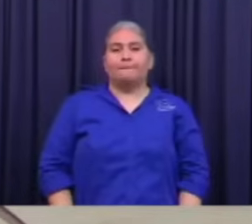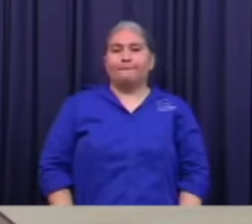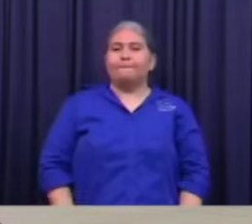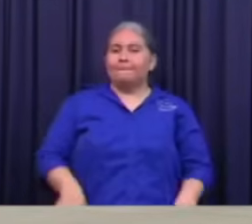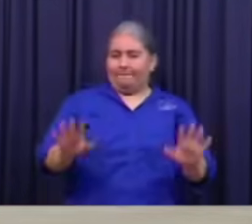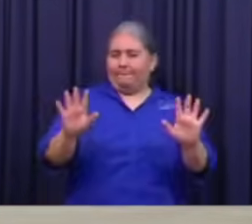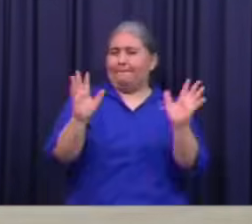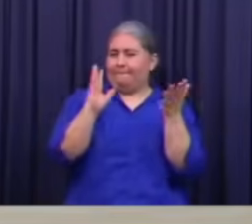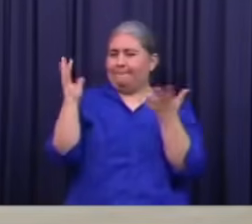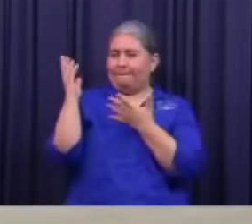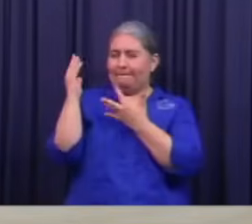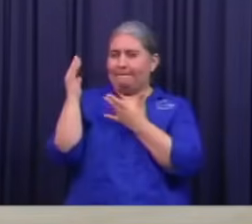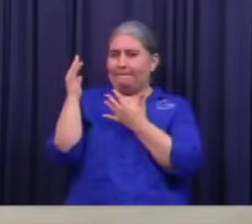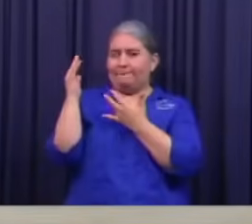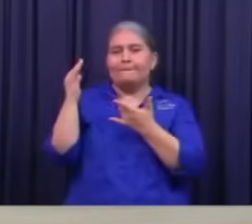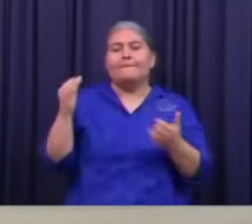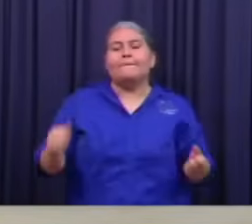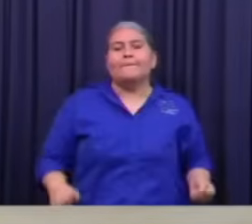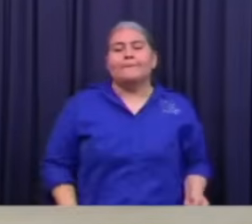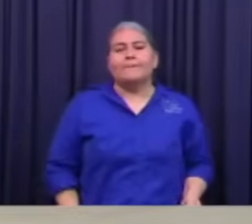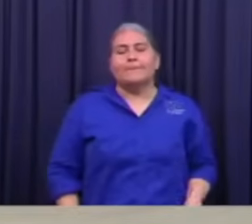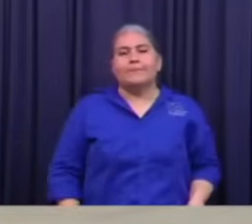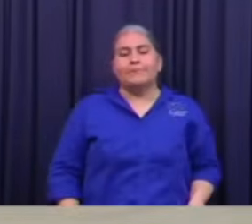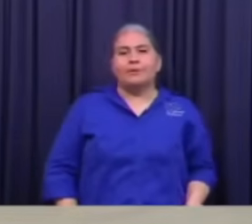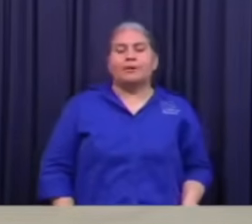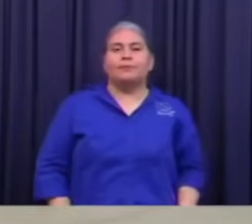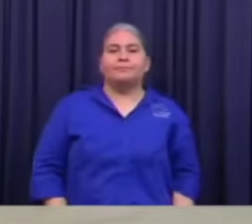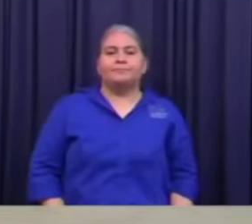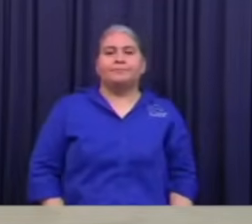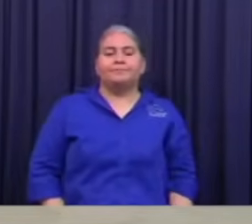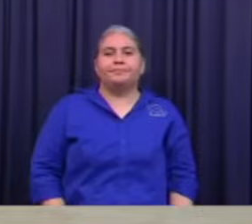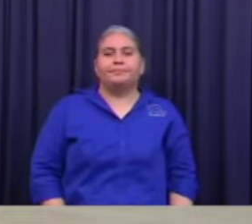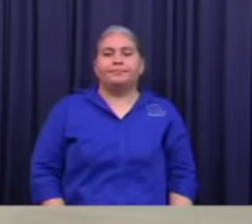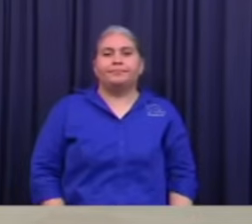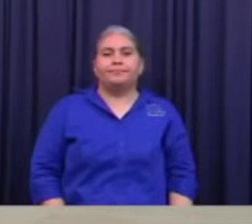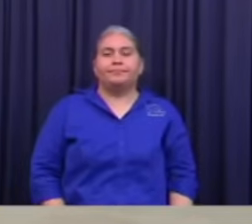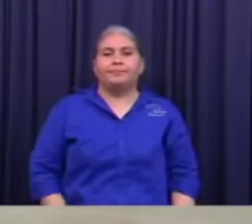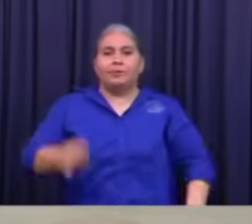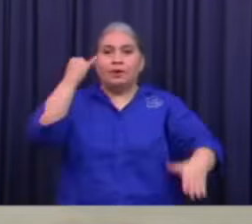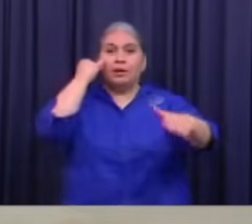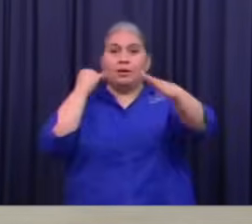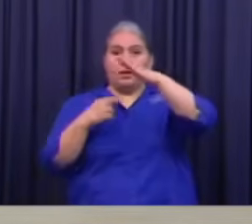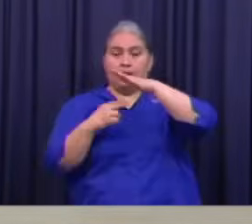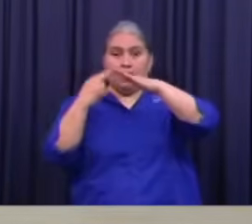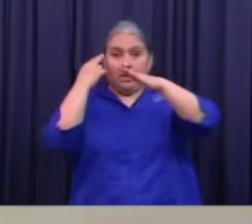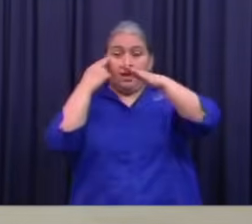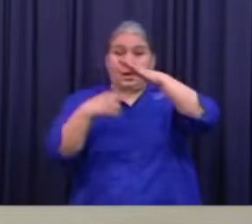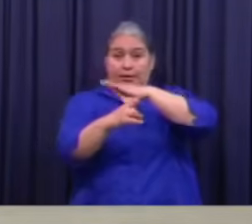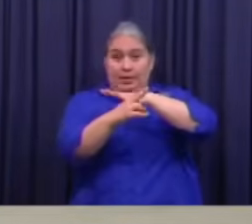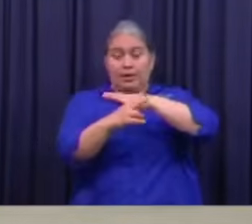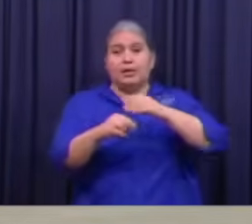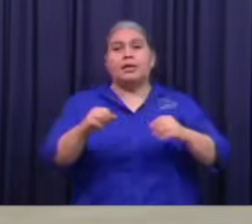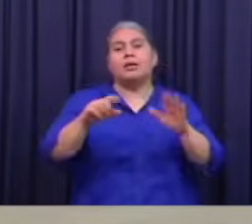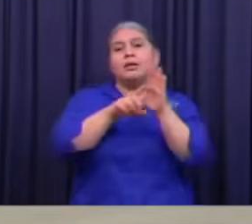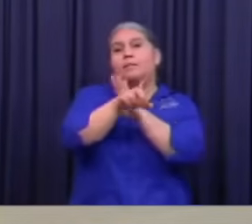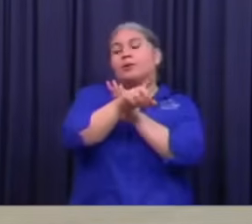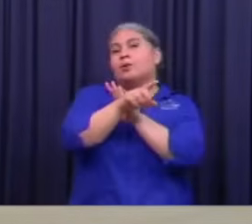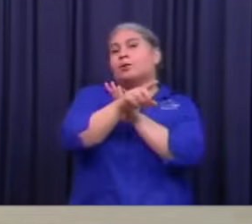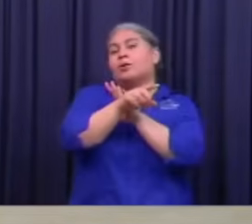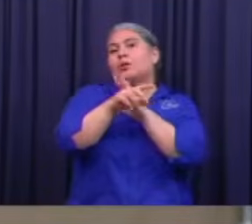ver pero se la voy a decir de una vez Isaías capítulo 61 versículo